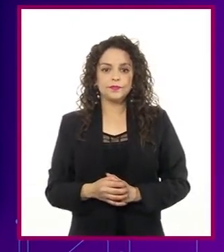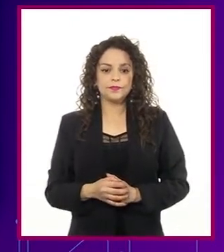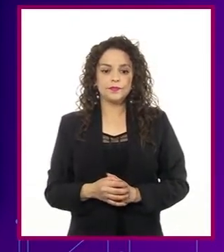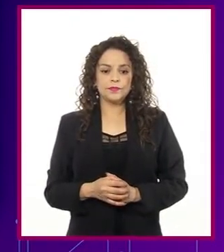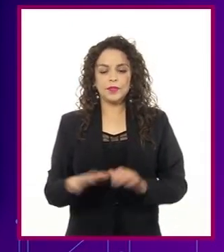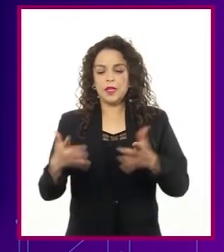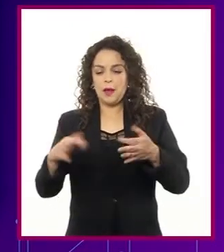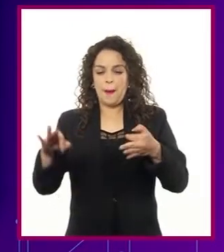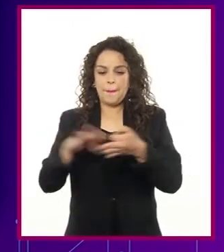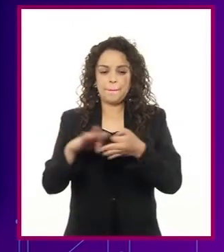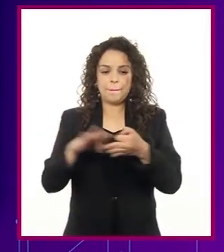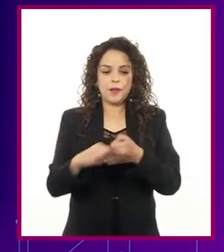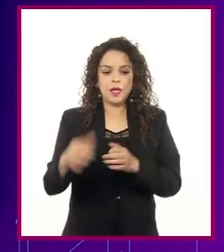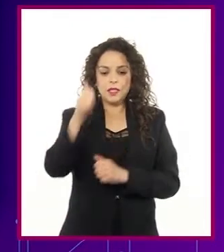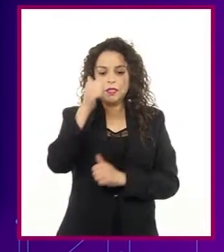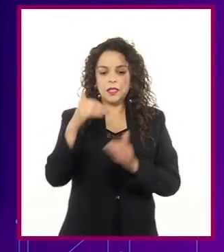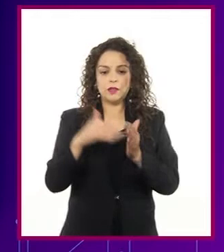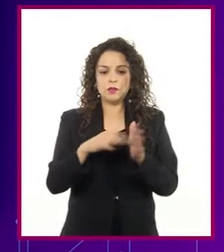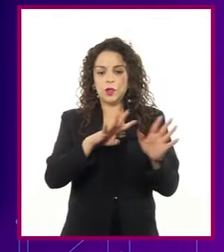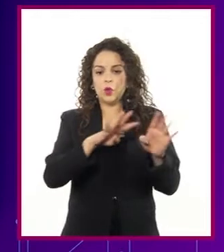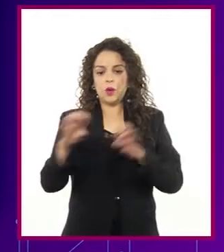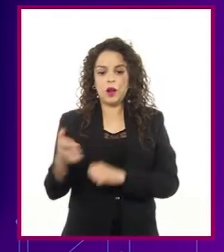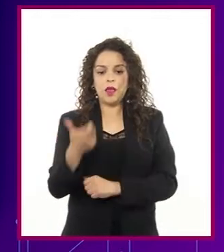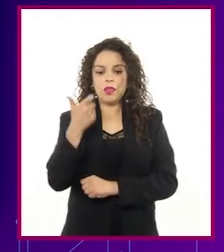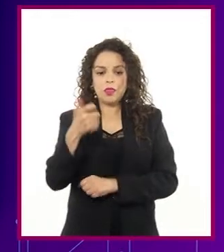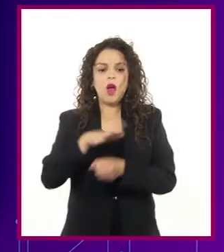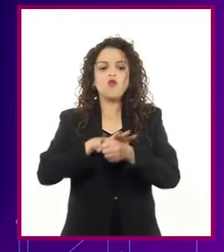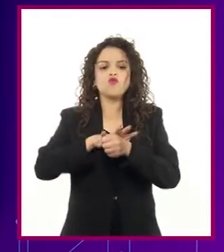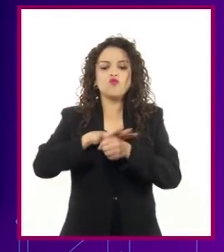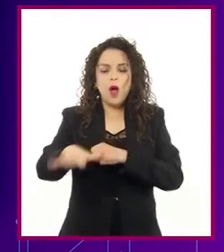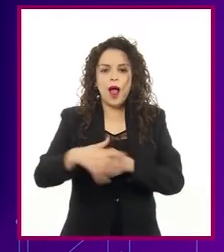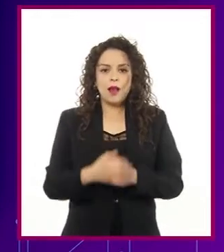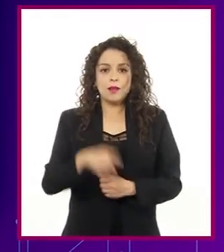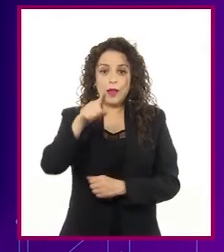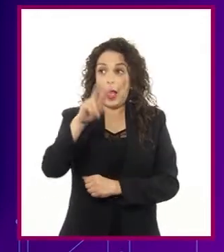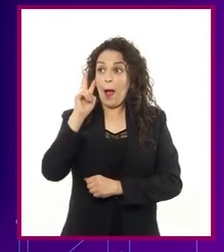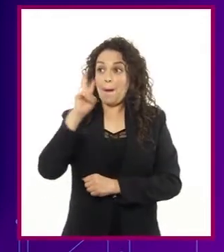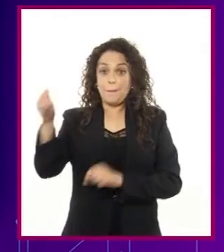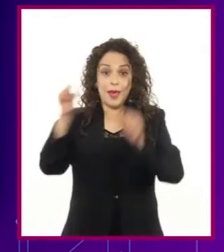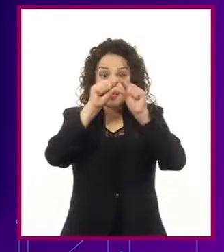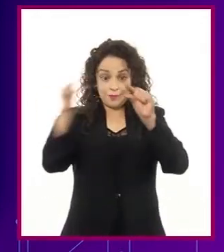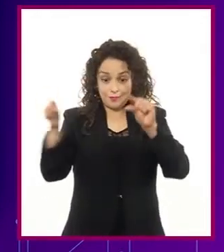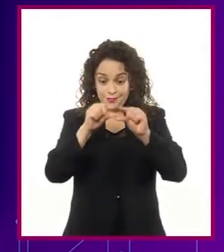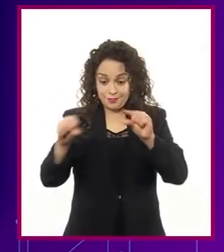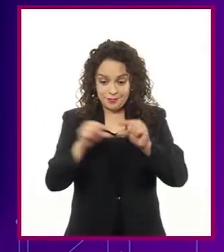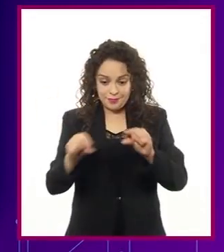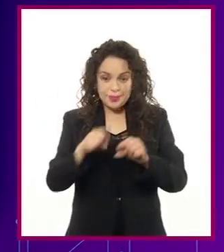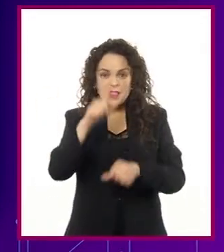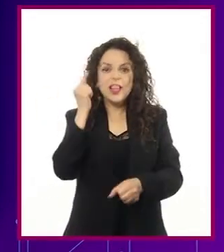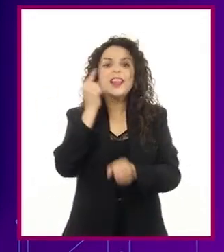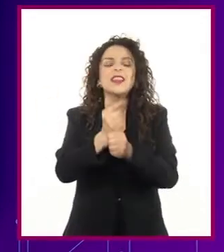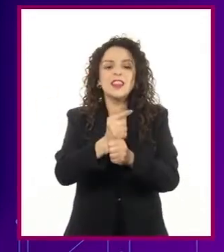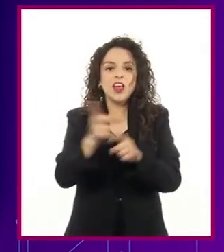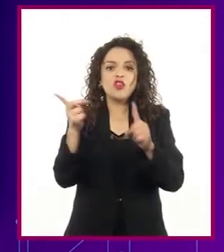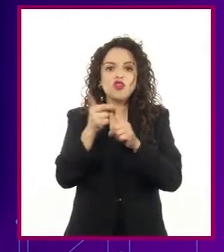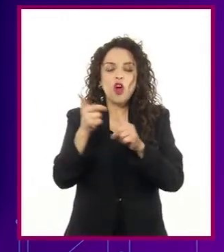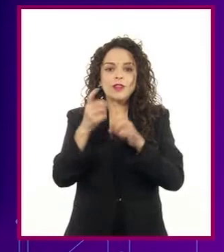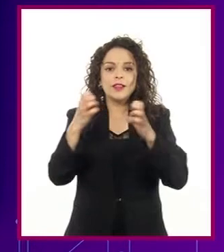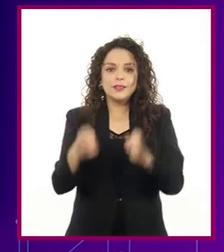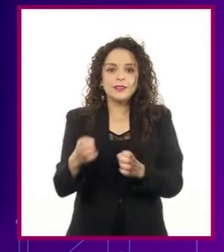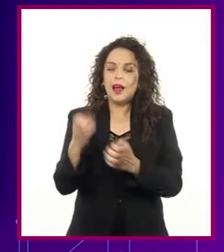gasto aproximado de 6,400 pesos? Visualicen la gráfica. Notarán que entre las líneas que